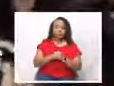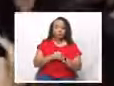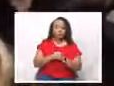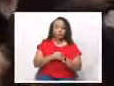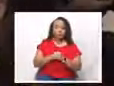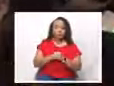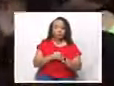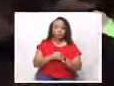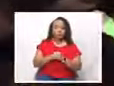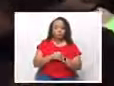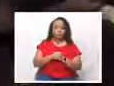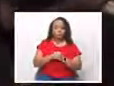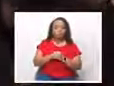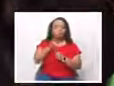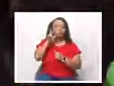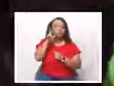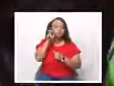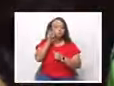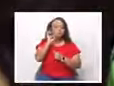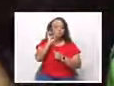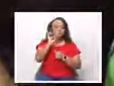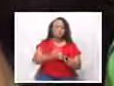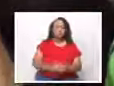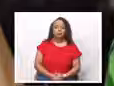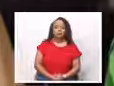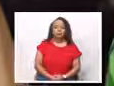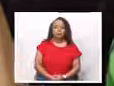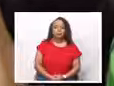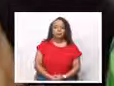ovación. Vamos a escuchar un poco el ambiente.